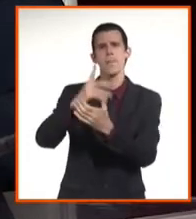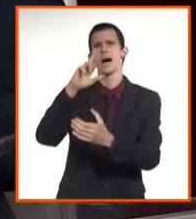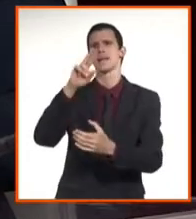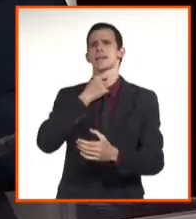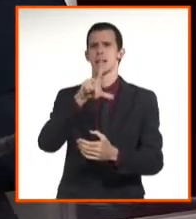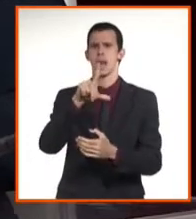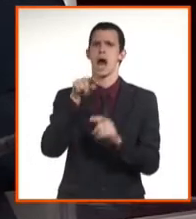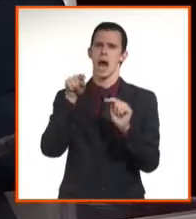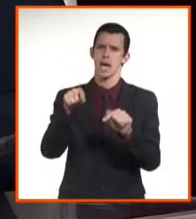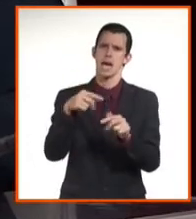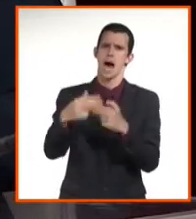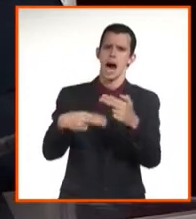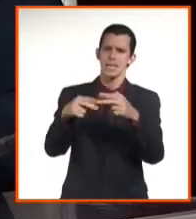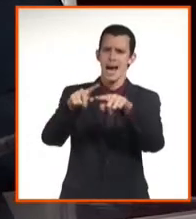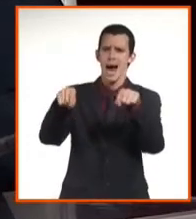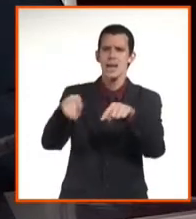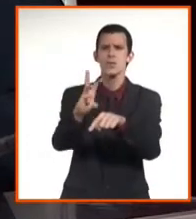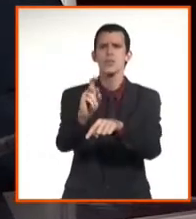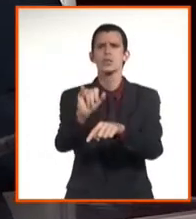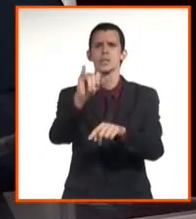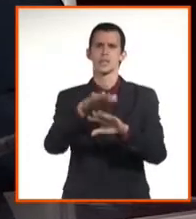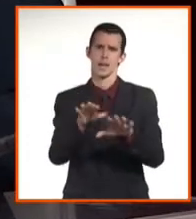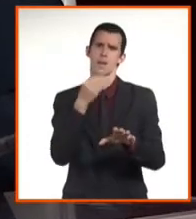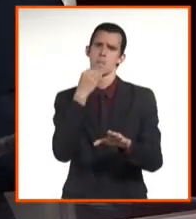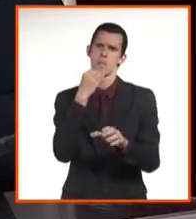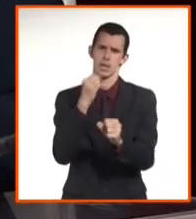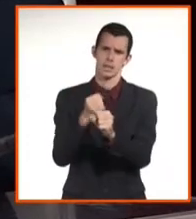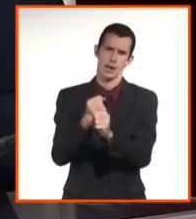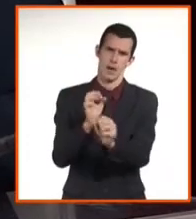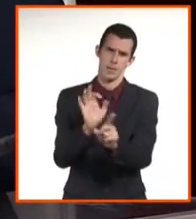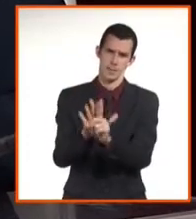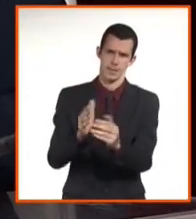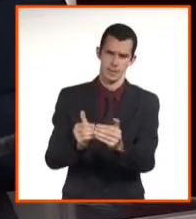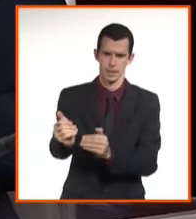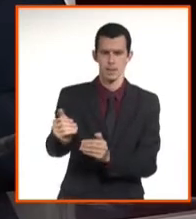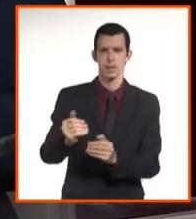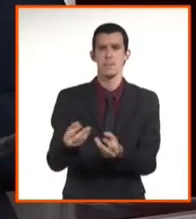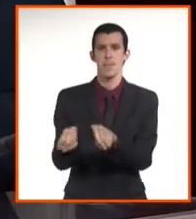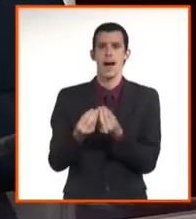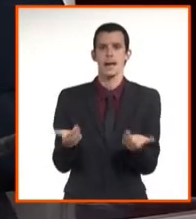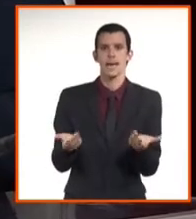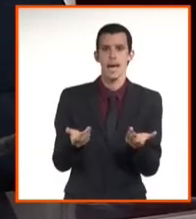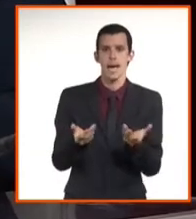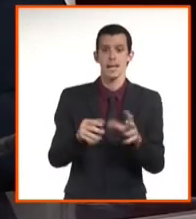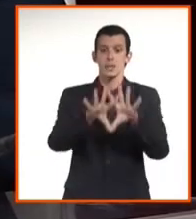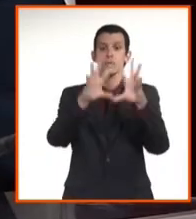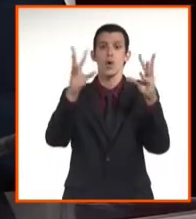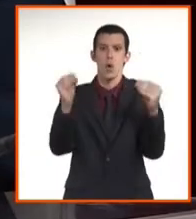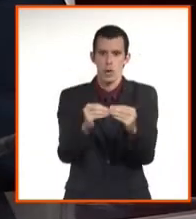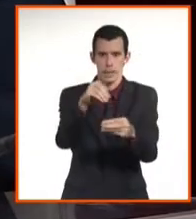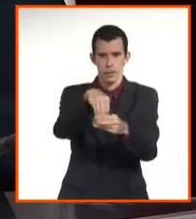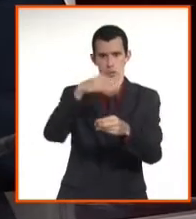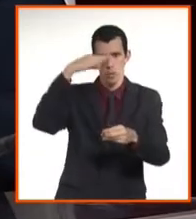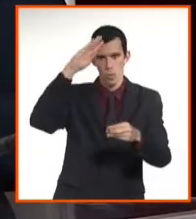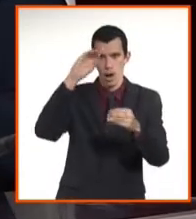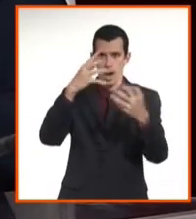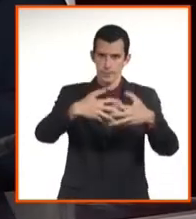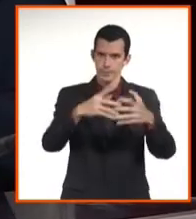la tranquilidad de incorporar 100 megawatts al sistema eléctrico. Iniciar, de alguna manera, hay que iniciar